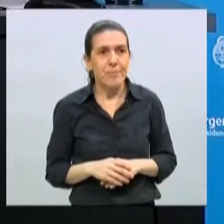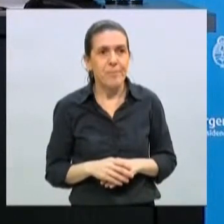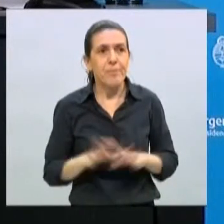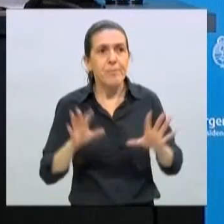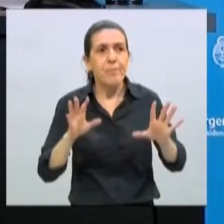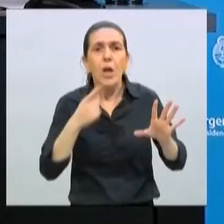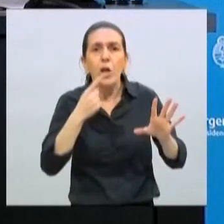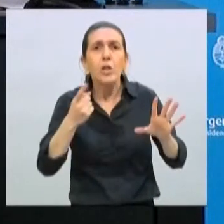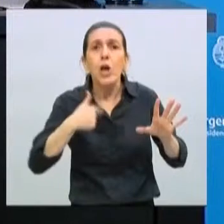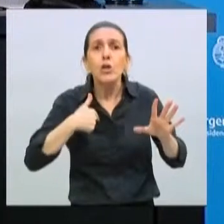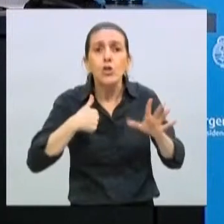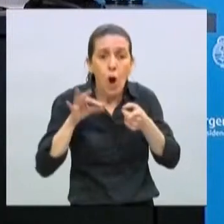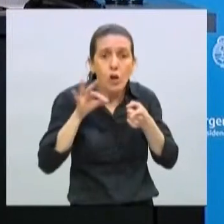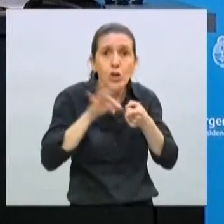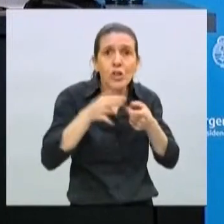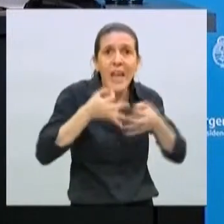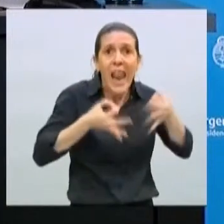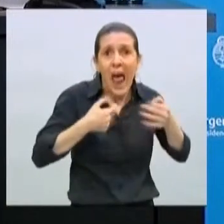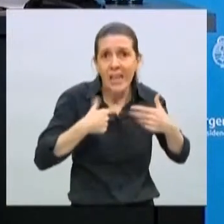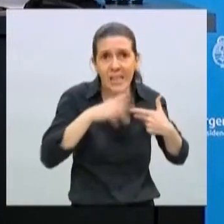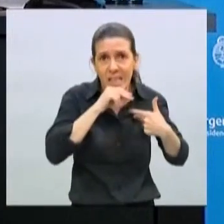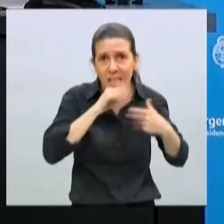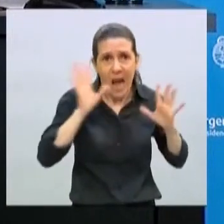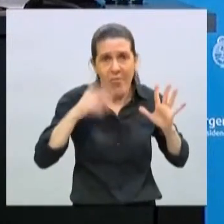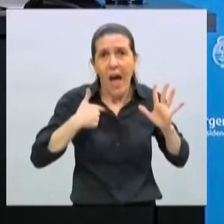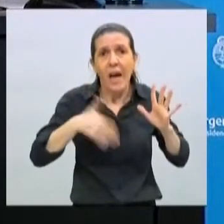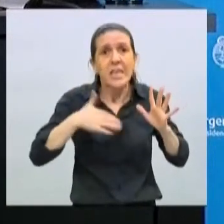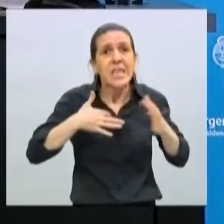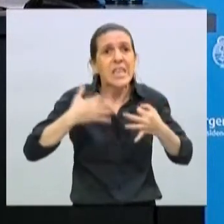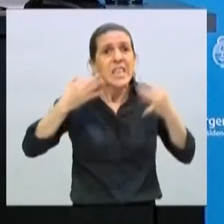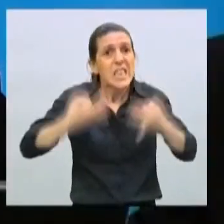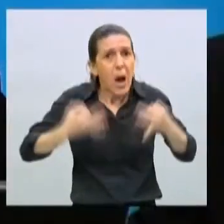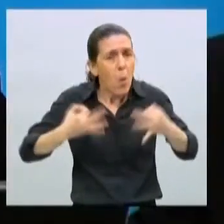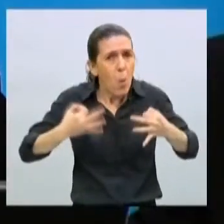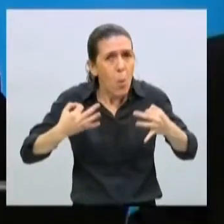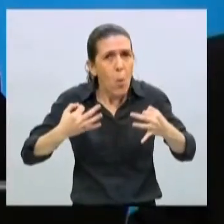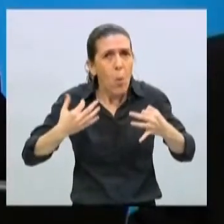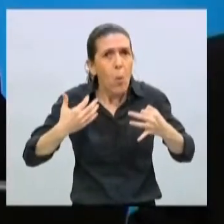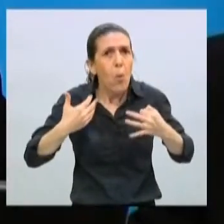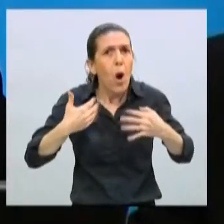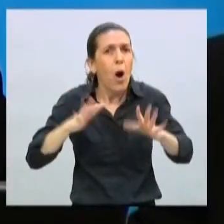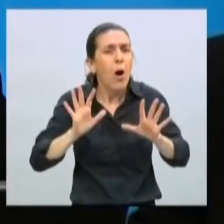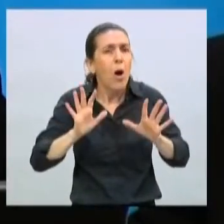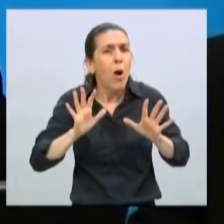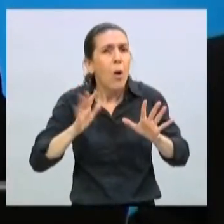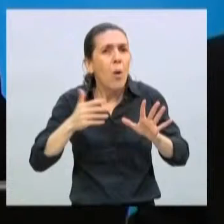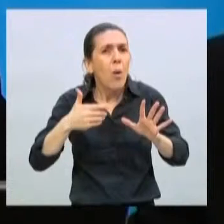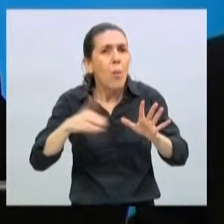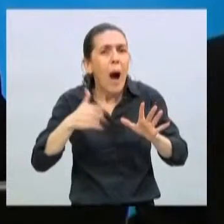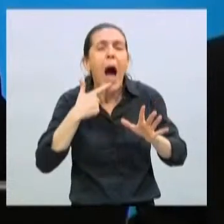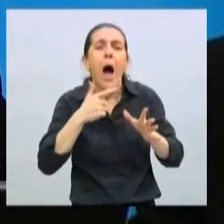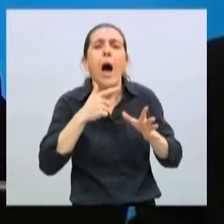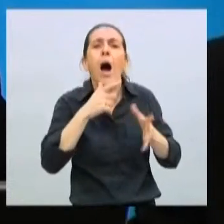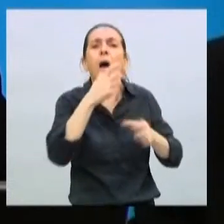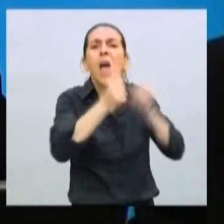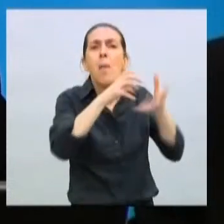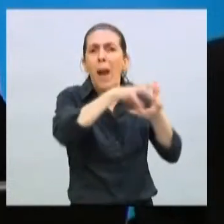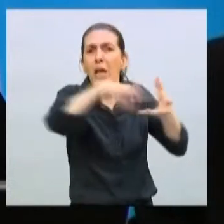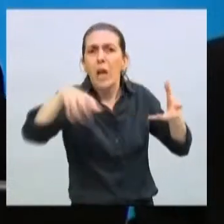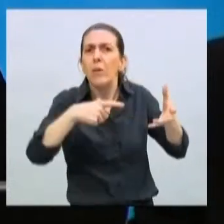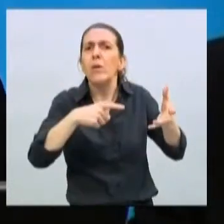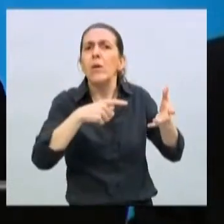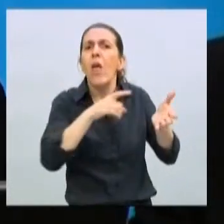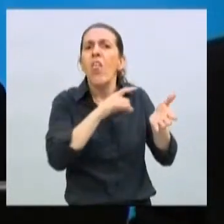No me sometí a ningún testeo y seguramente vamos a seguir suspendiendo los despidos en lo posible, porque lo que